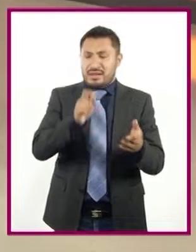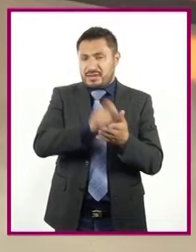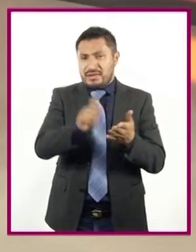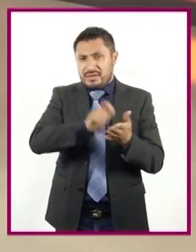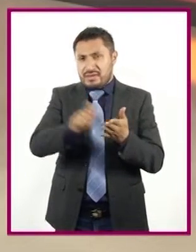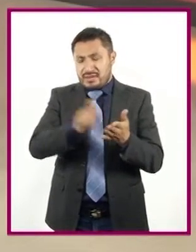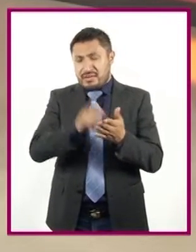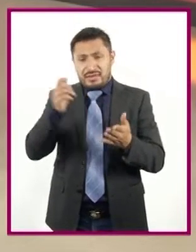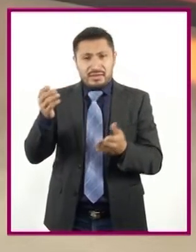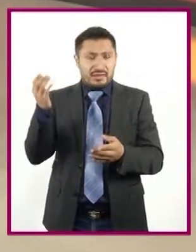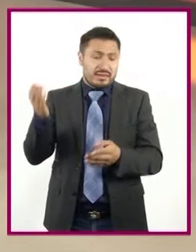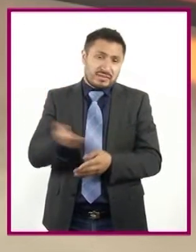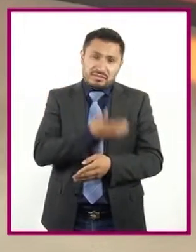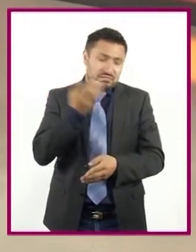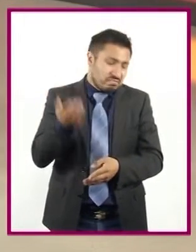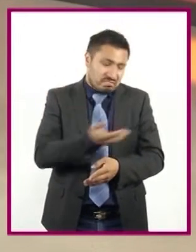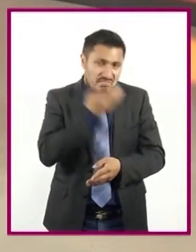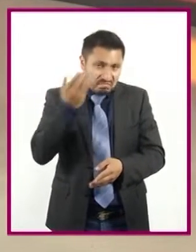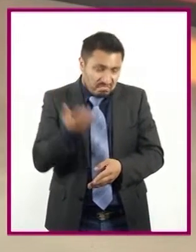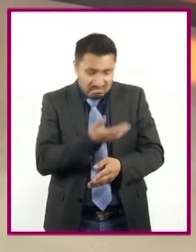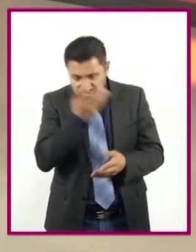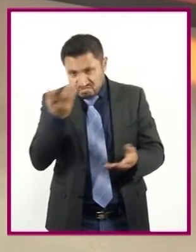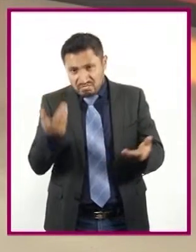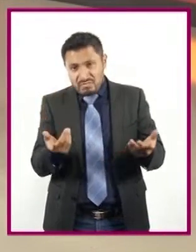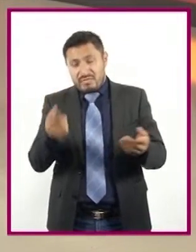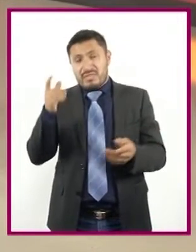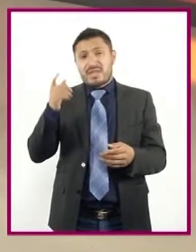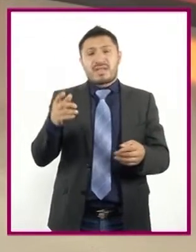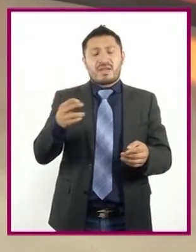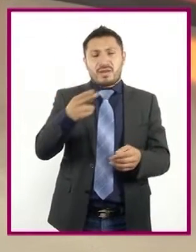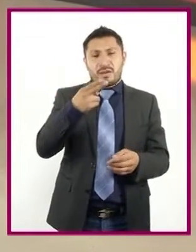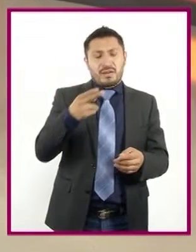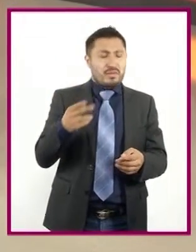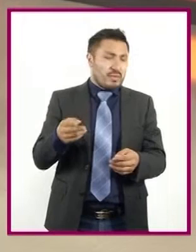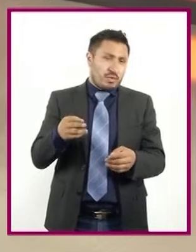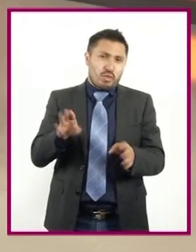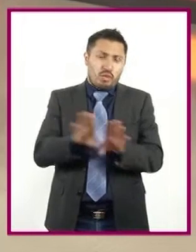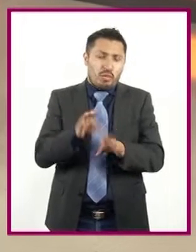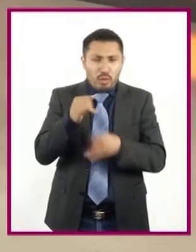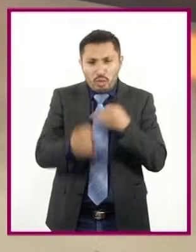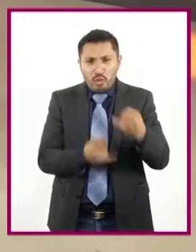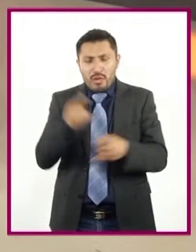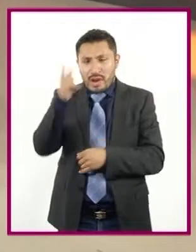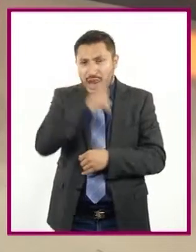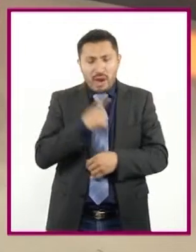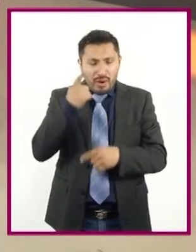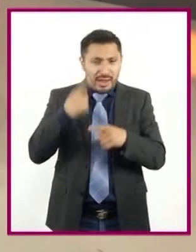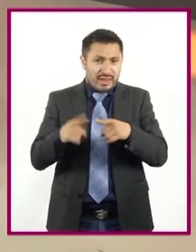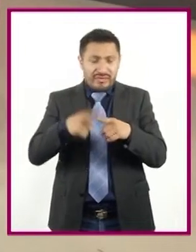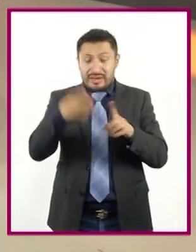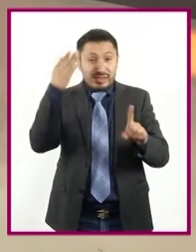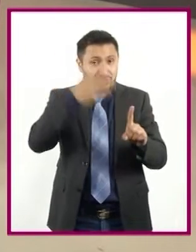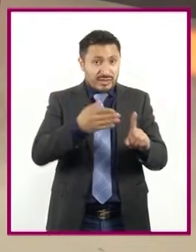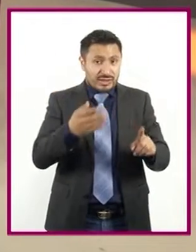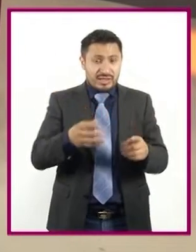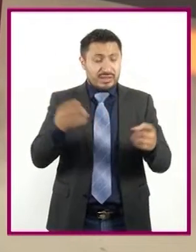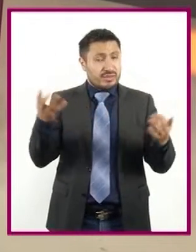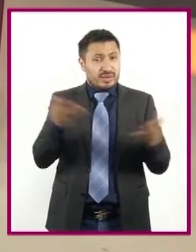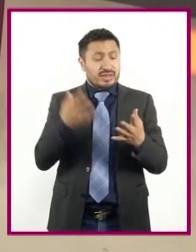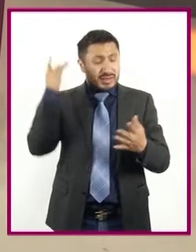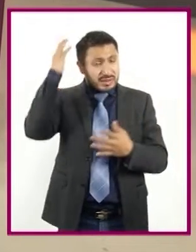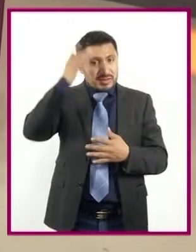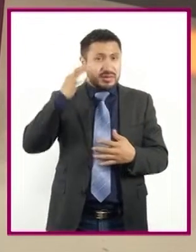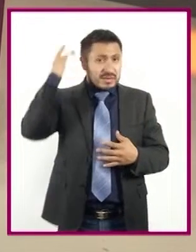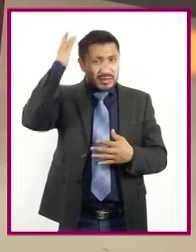que jueguen con el lenguaje, con distintos fines sociales, propiciando el análisis de